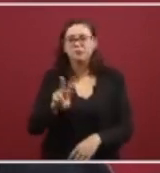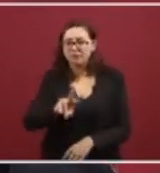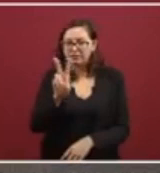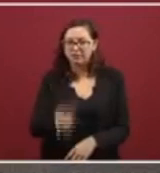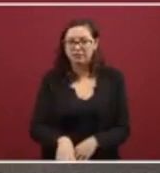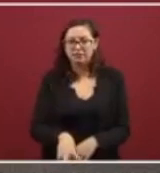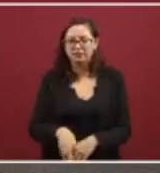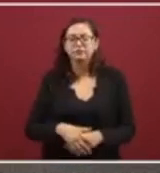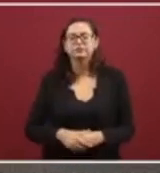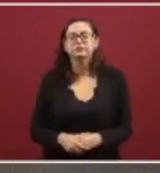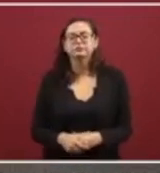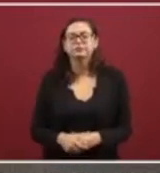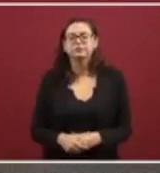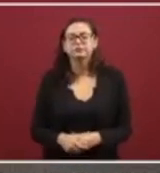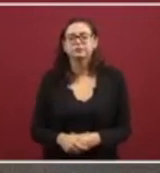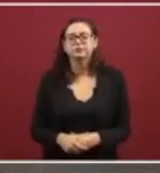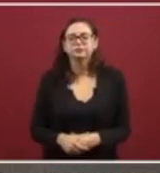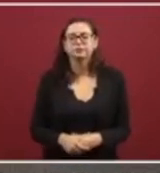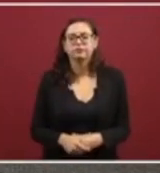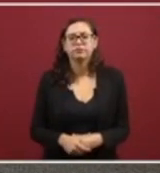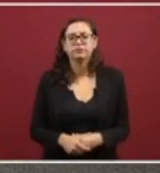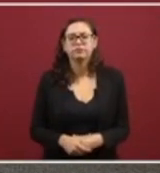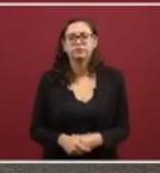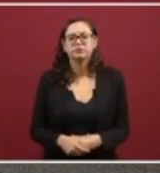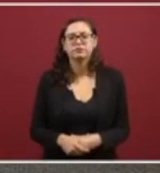también porque